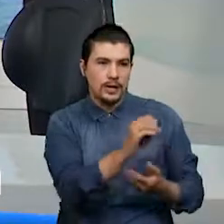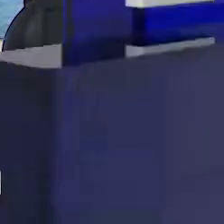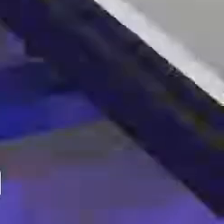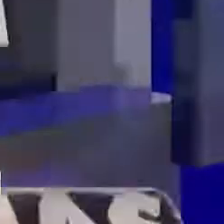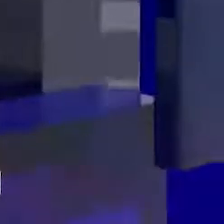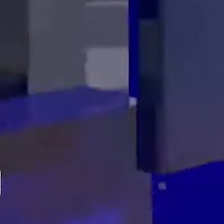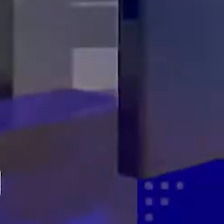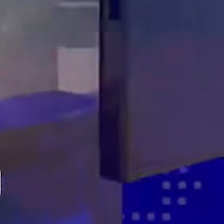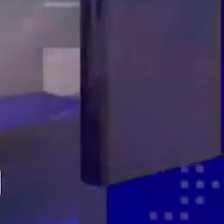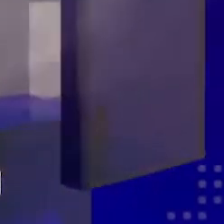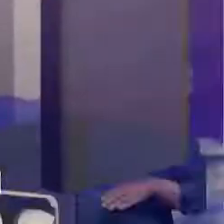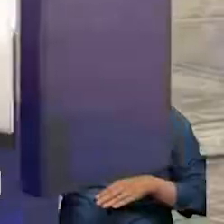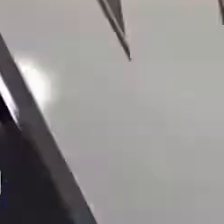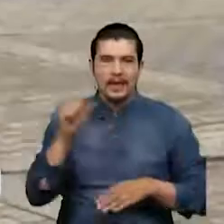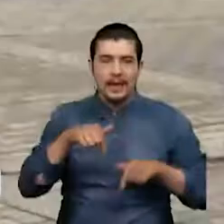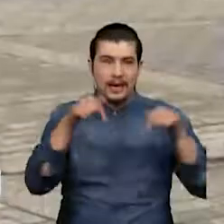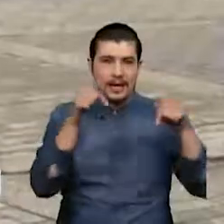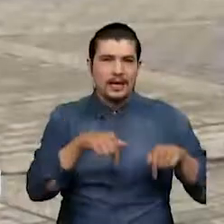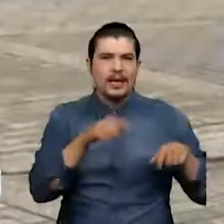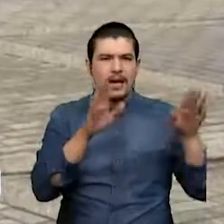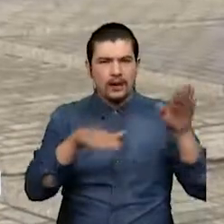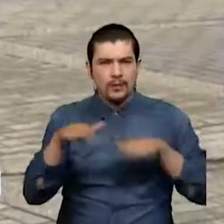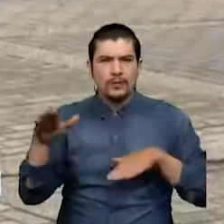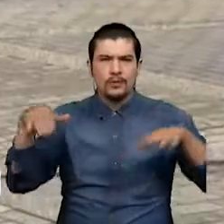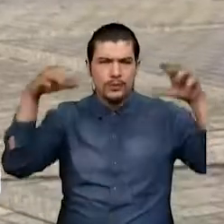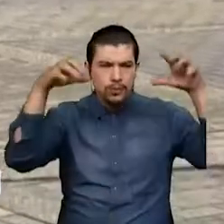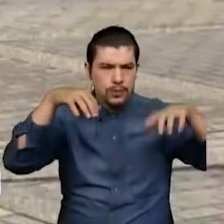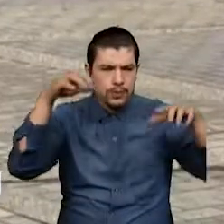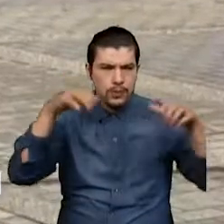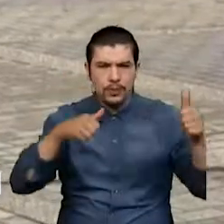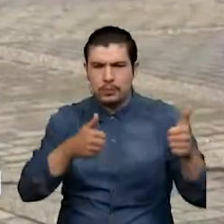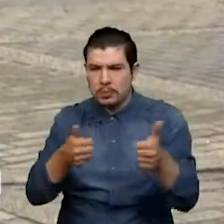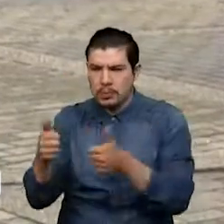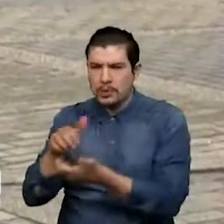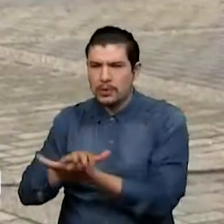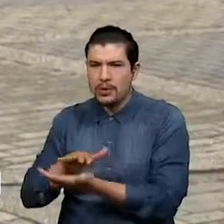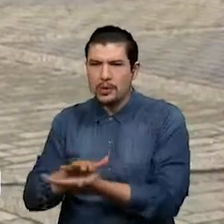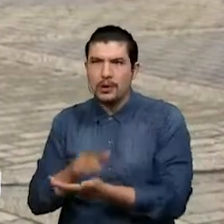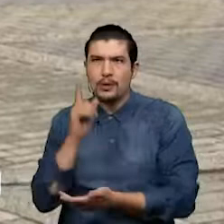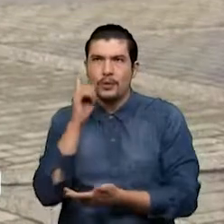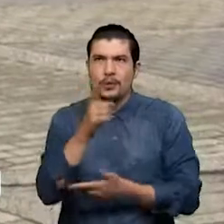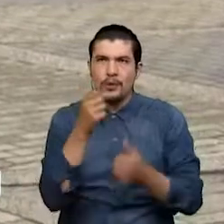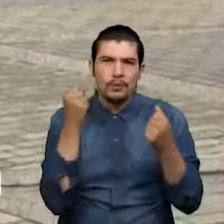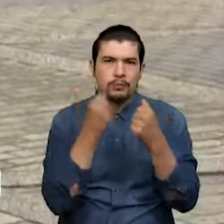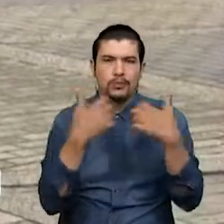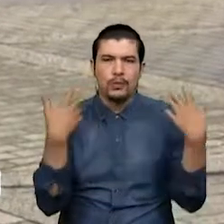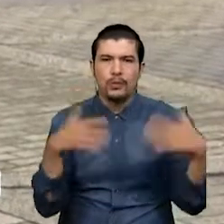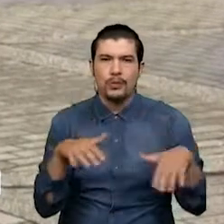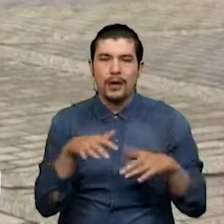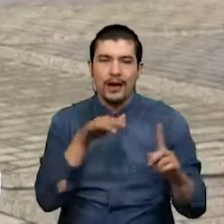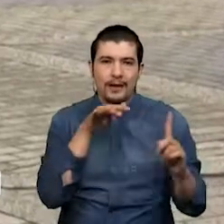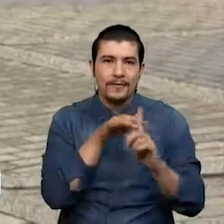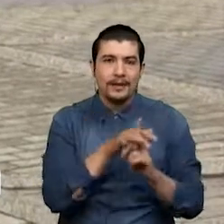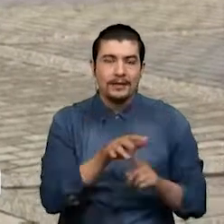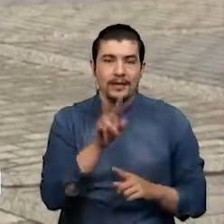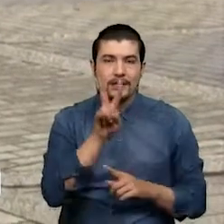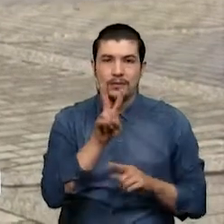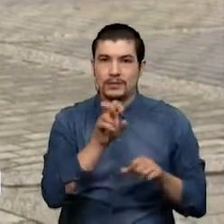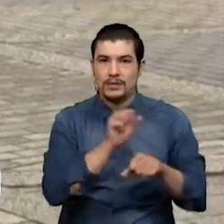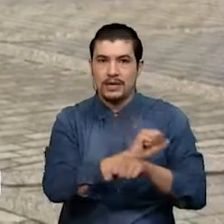de lluvia, completa calma, excelentes resultados y un accidente de tránsito que comprometió a